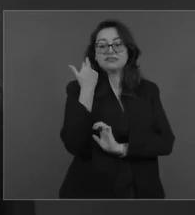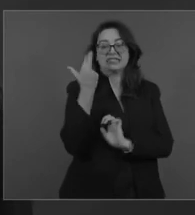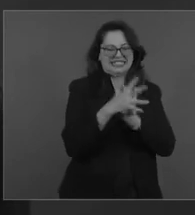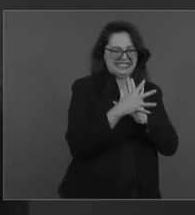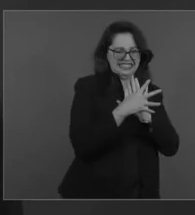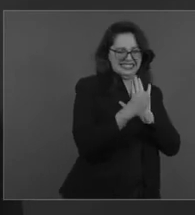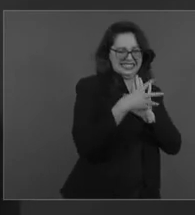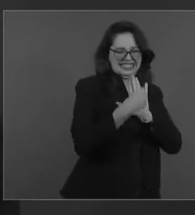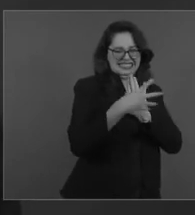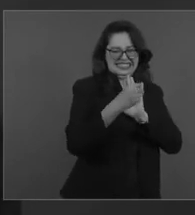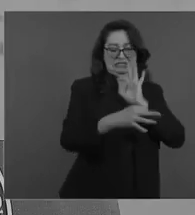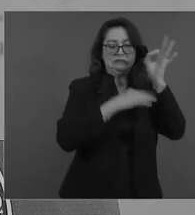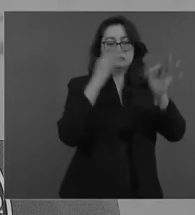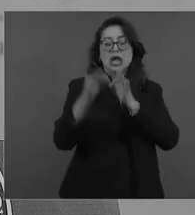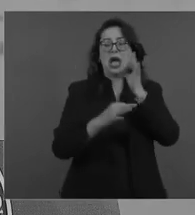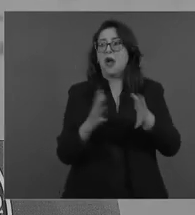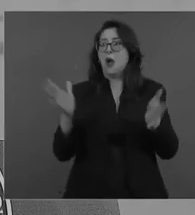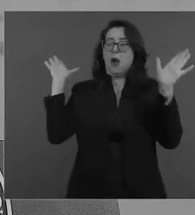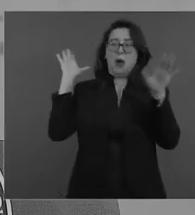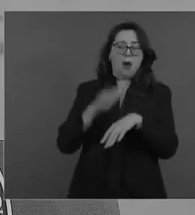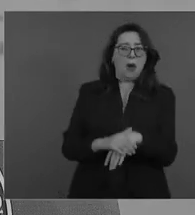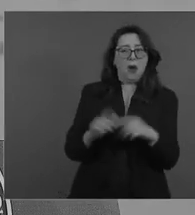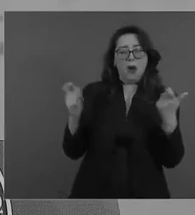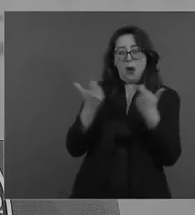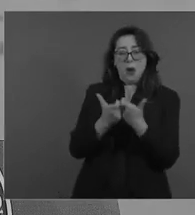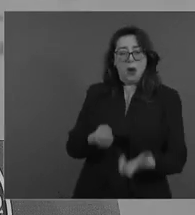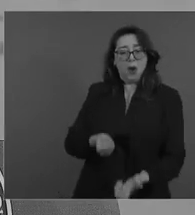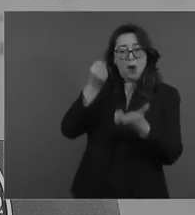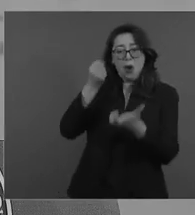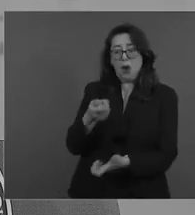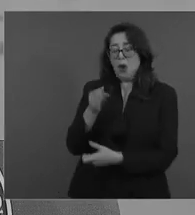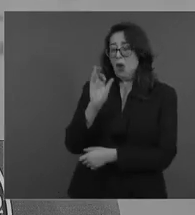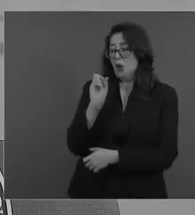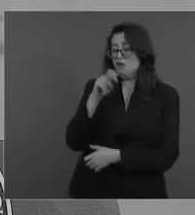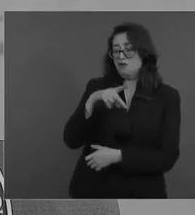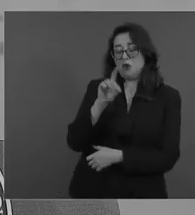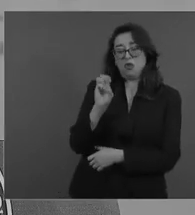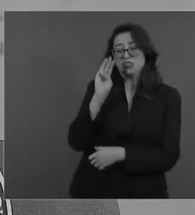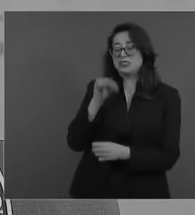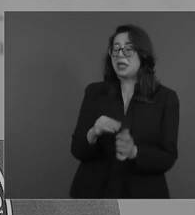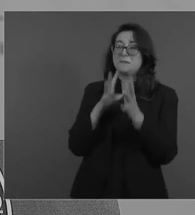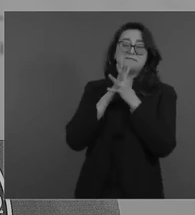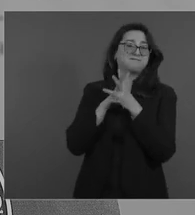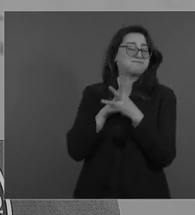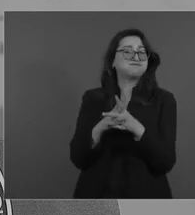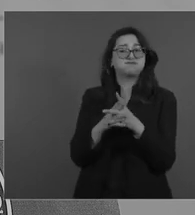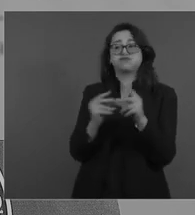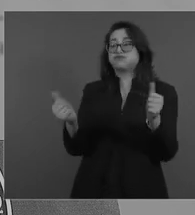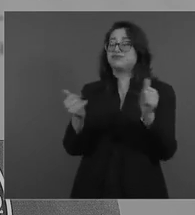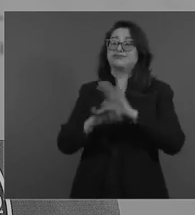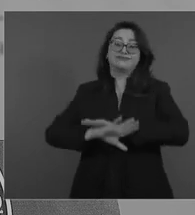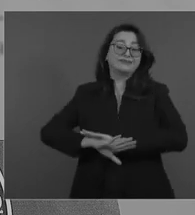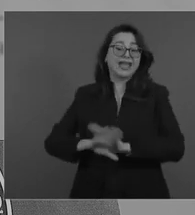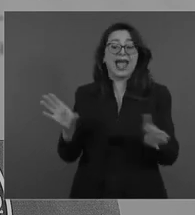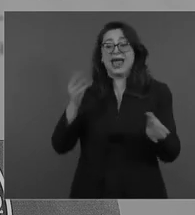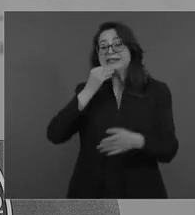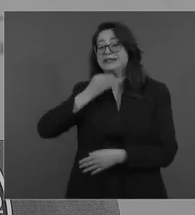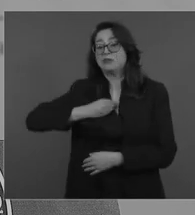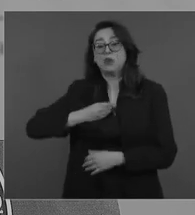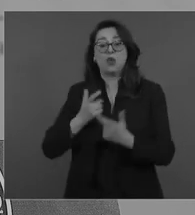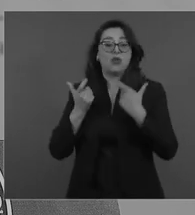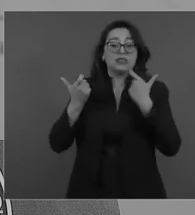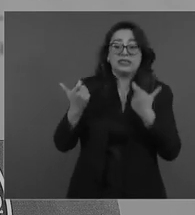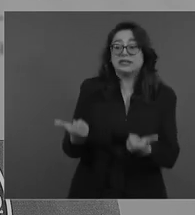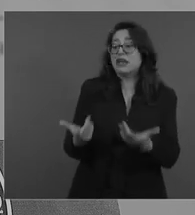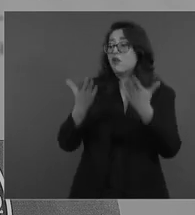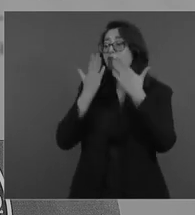por la supuesta desaparición del Fondo de Desastres, el famoso Fonden, que el gobierno no contaba con recursos para